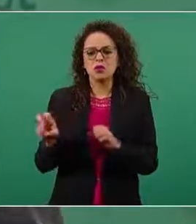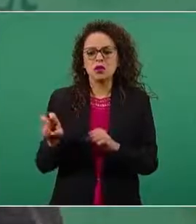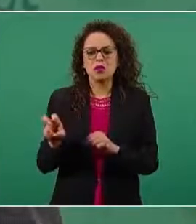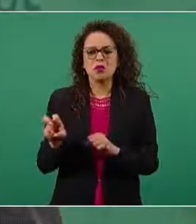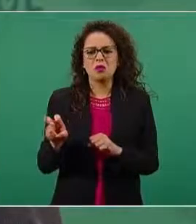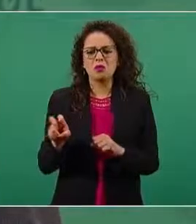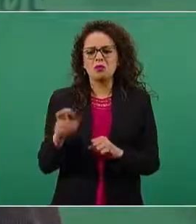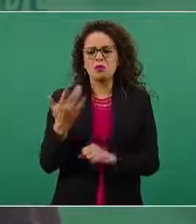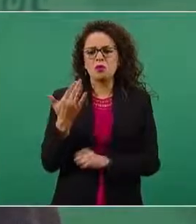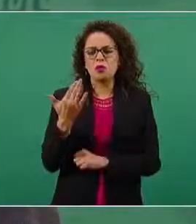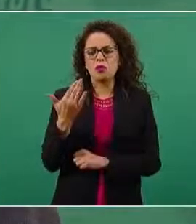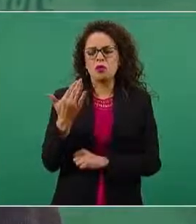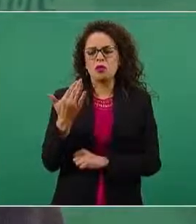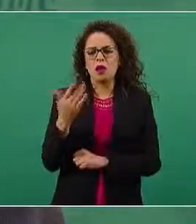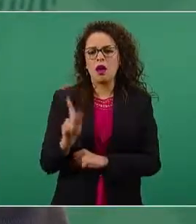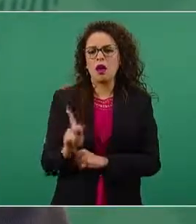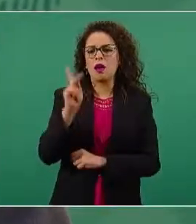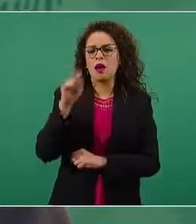250 kilómetros